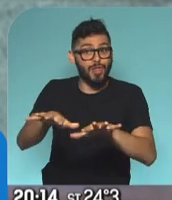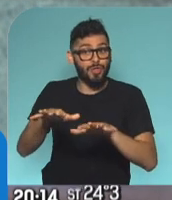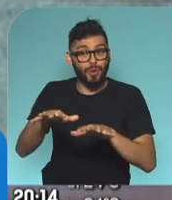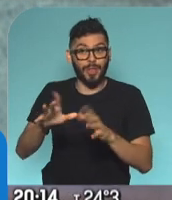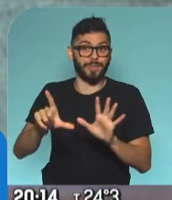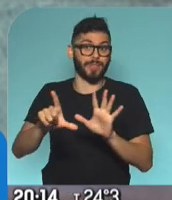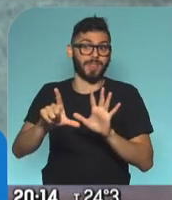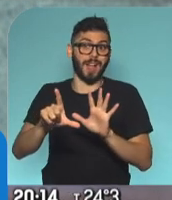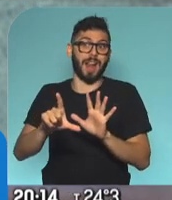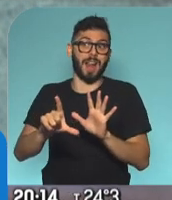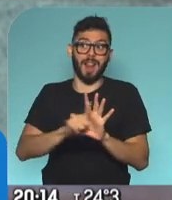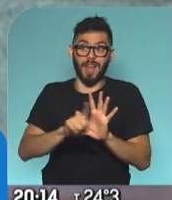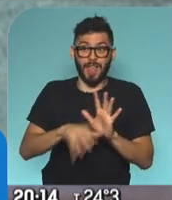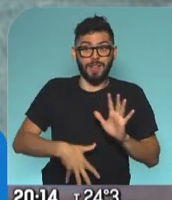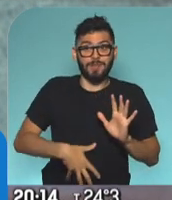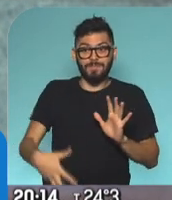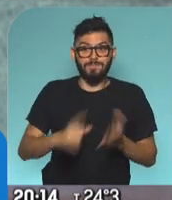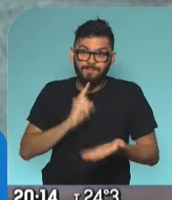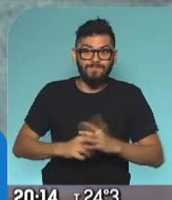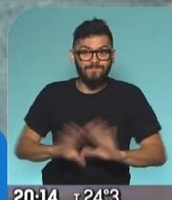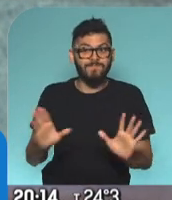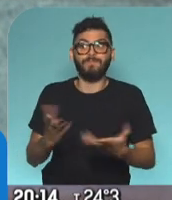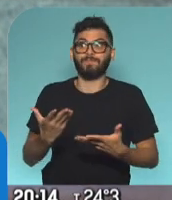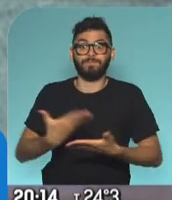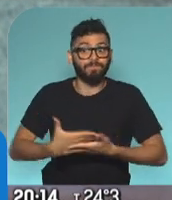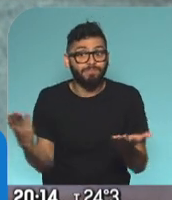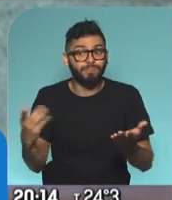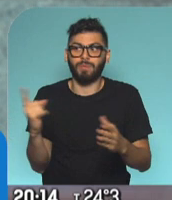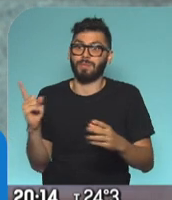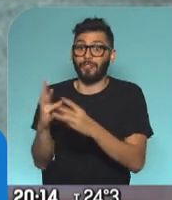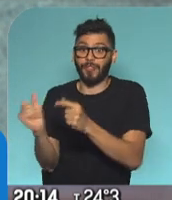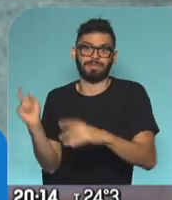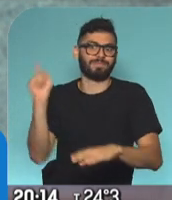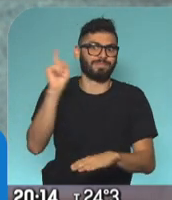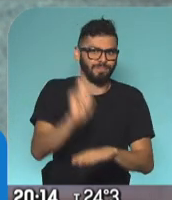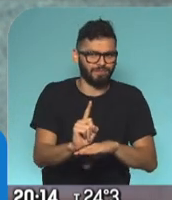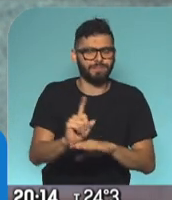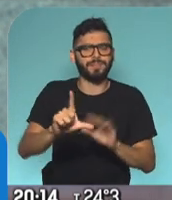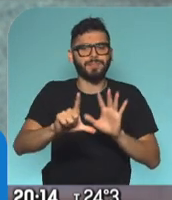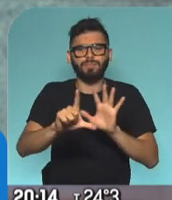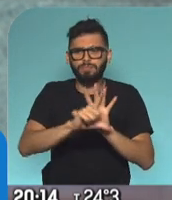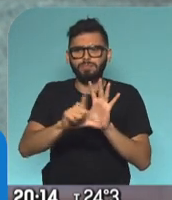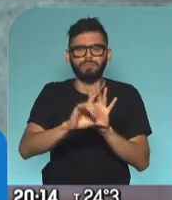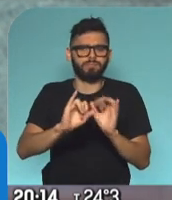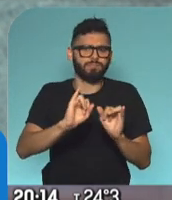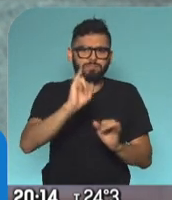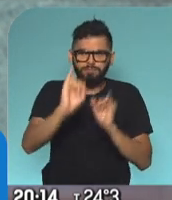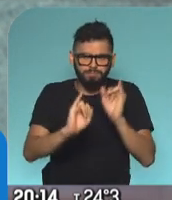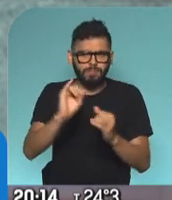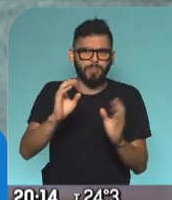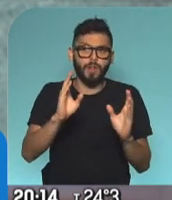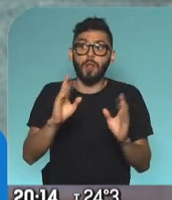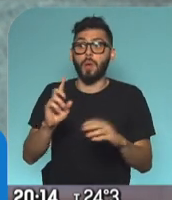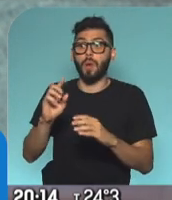la interrupción voluntaria del embarazo hemos tocado ya de diversos enfoques no la ley hemos visto nuevamente el discurso muy sentido de